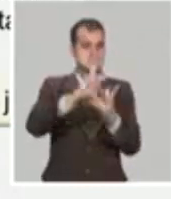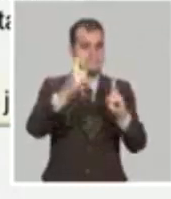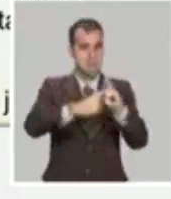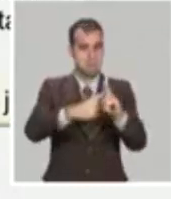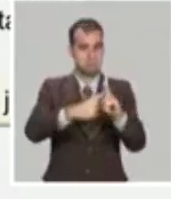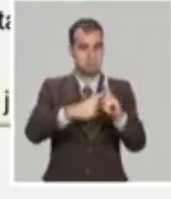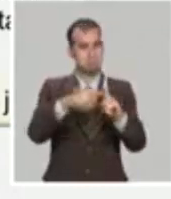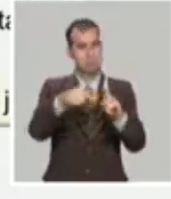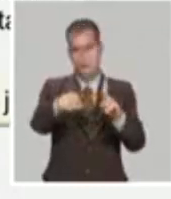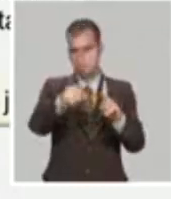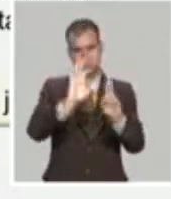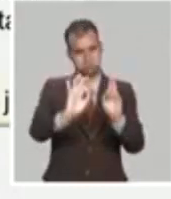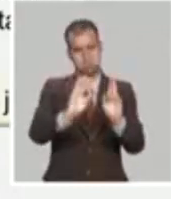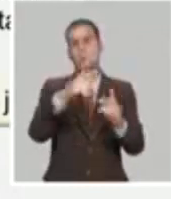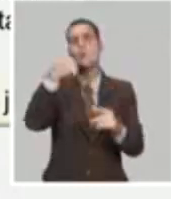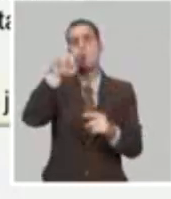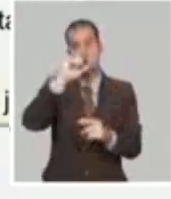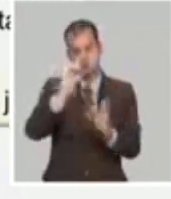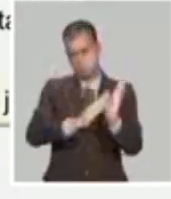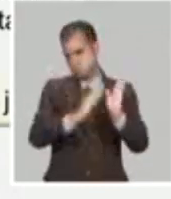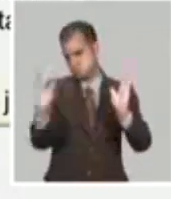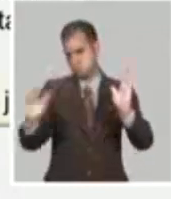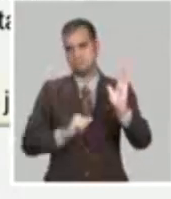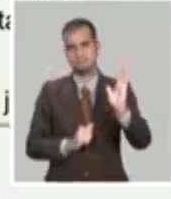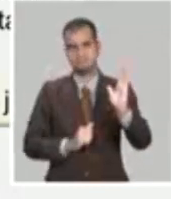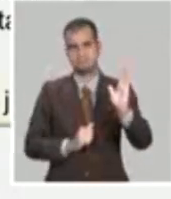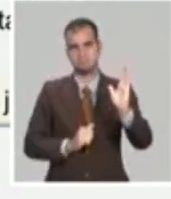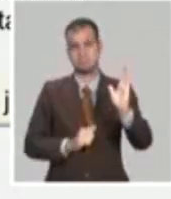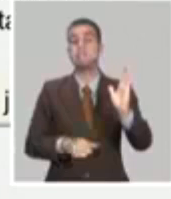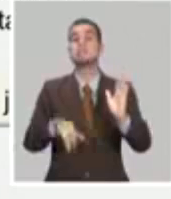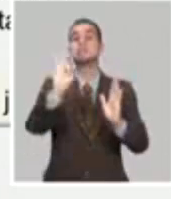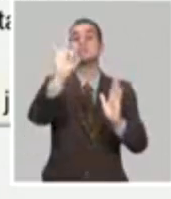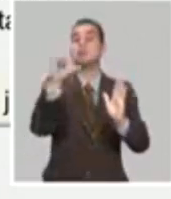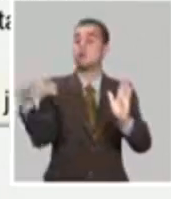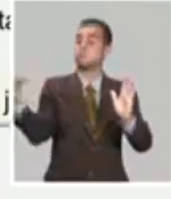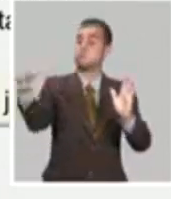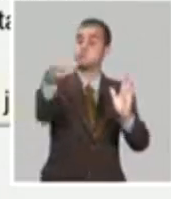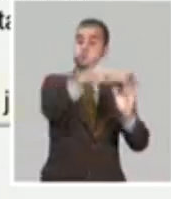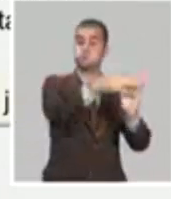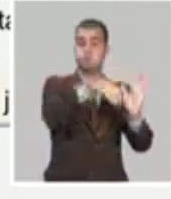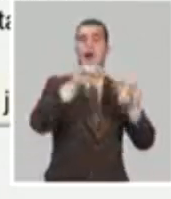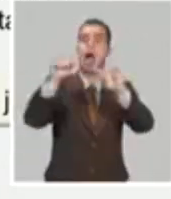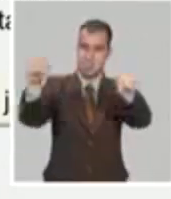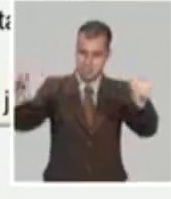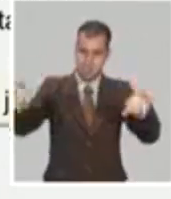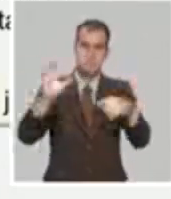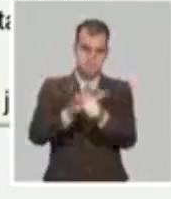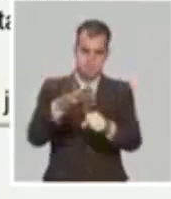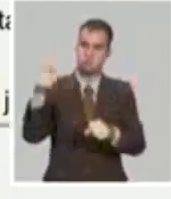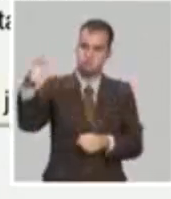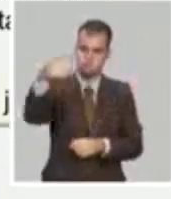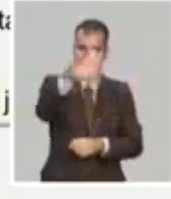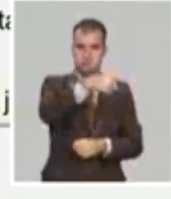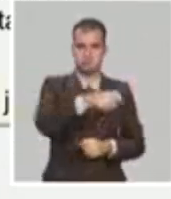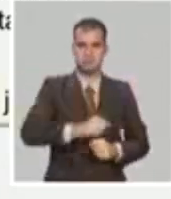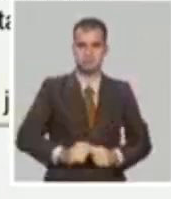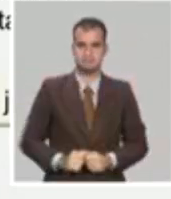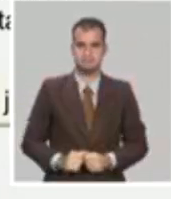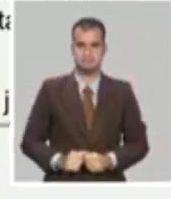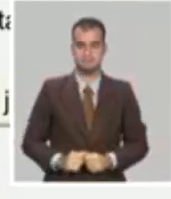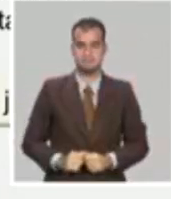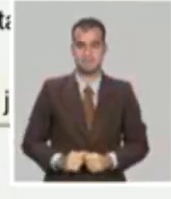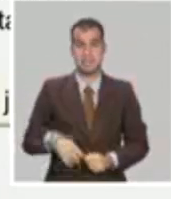julio. Por lo tanto, 7 municipios estarán en esta primera etapa de La Habana, donde estaremos utilizando nuestros